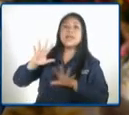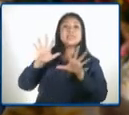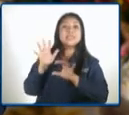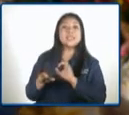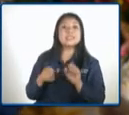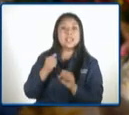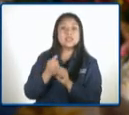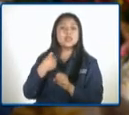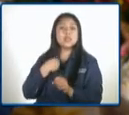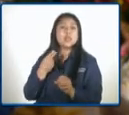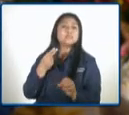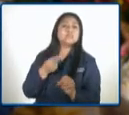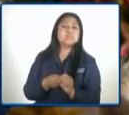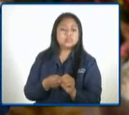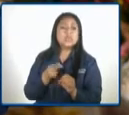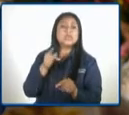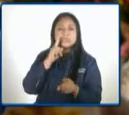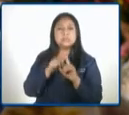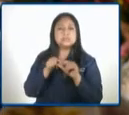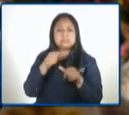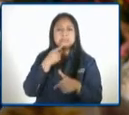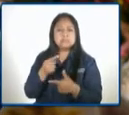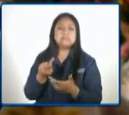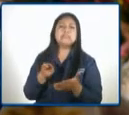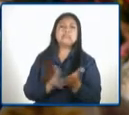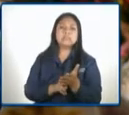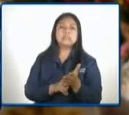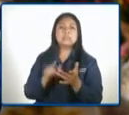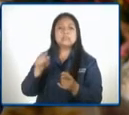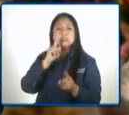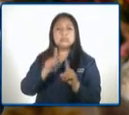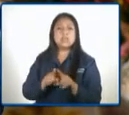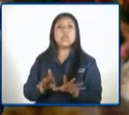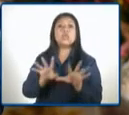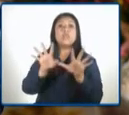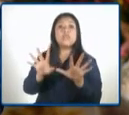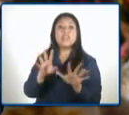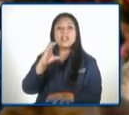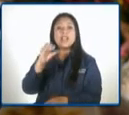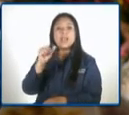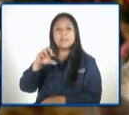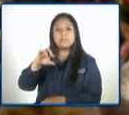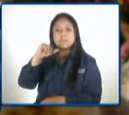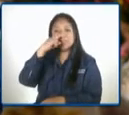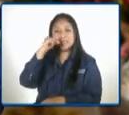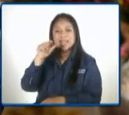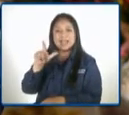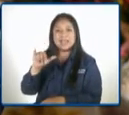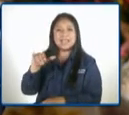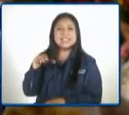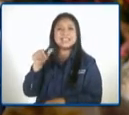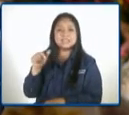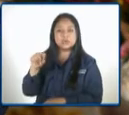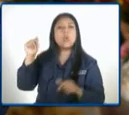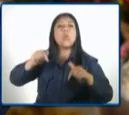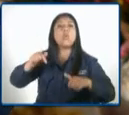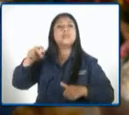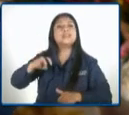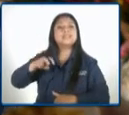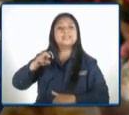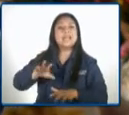los artífices de esa capitalización, de lo que fue la novena capitalización. Hoy se requiere la décima capitalización de